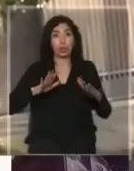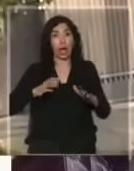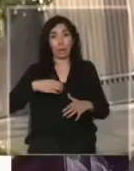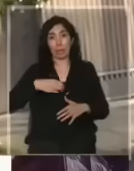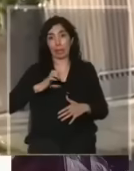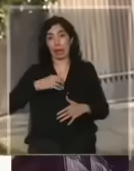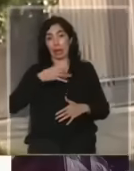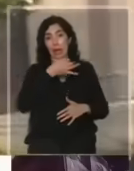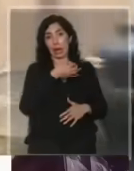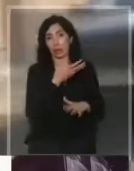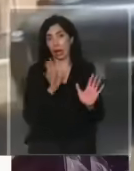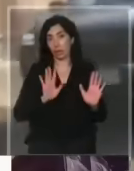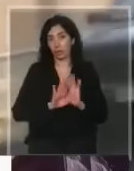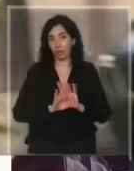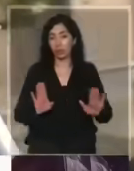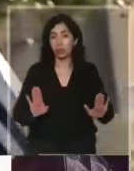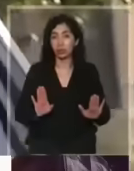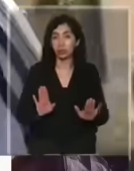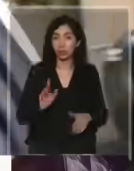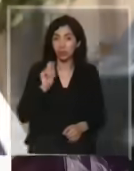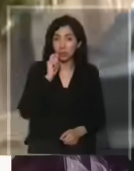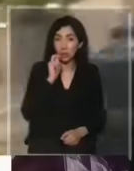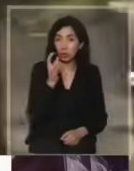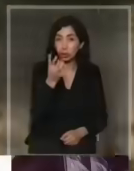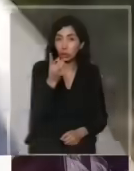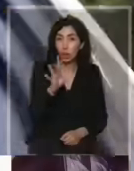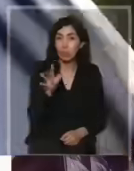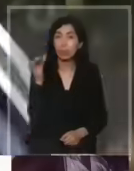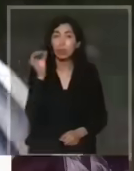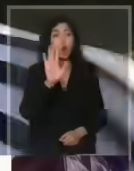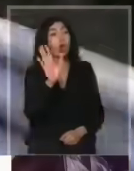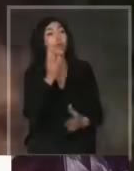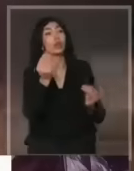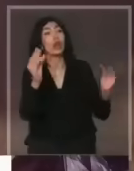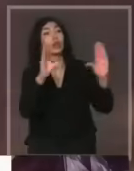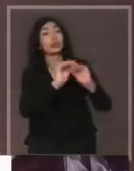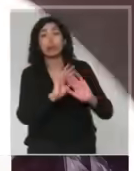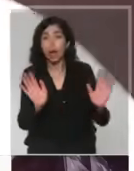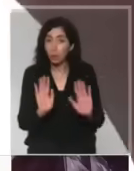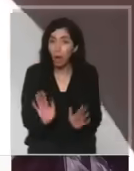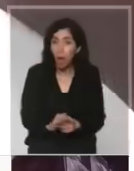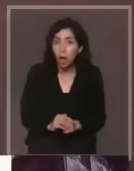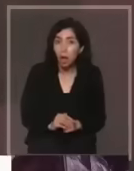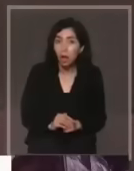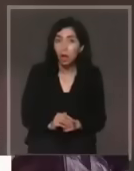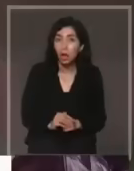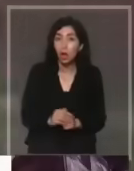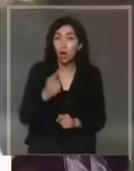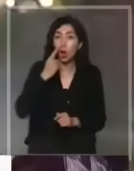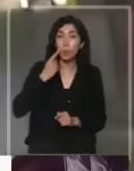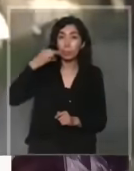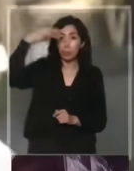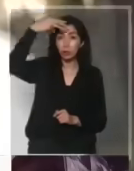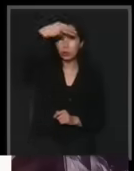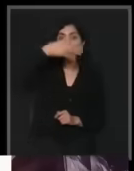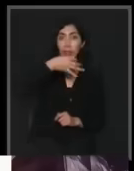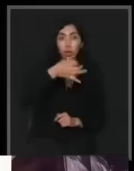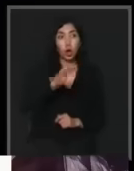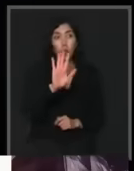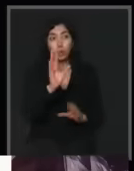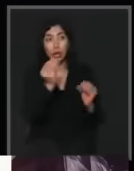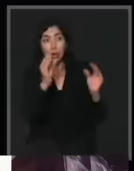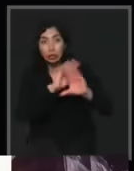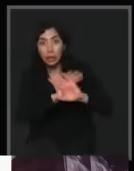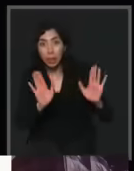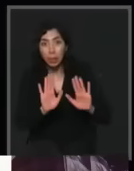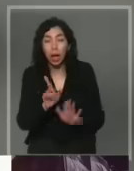eso es. Que fue solamente un buenas noches, que estén bien. ¿Eso fue lo único que le dijo el ex subsecretario?